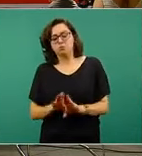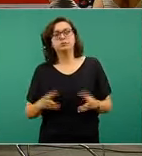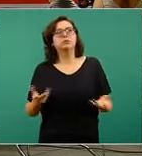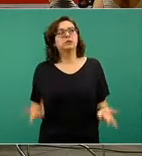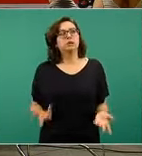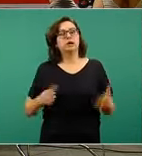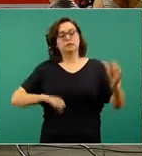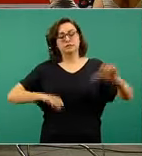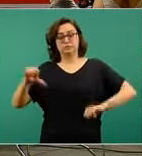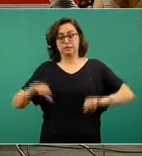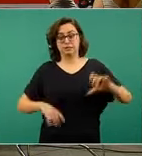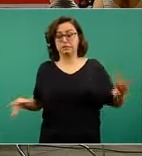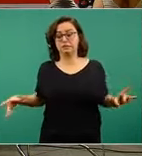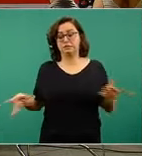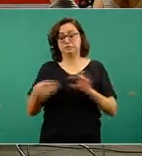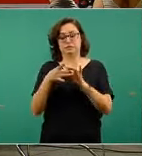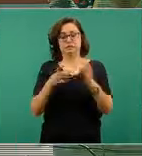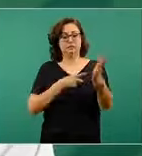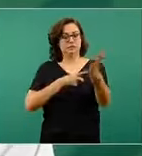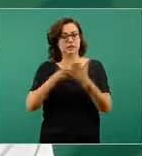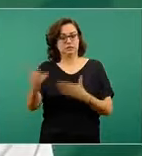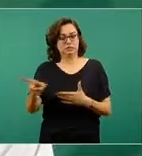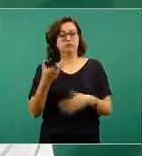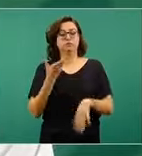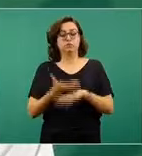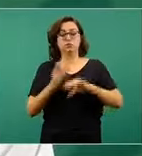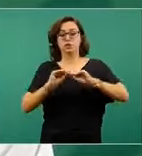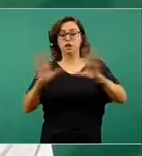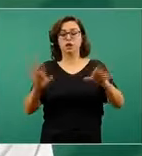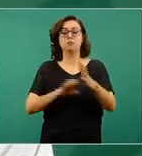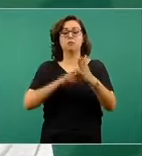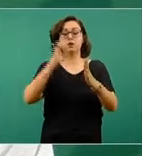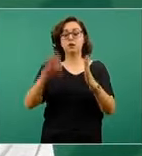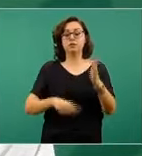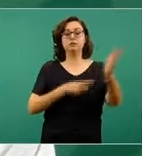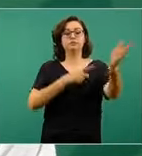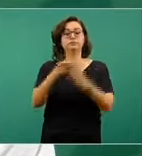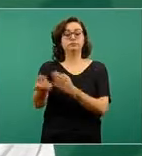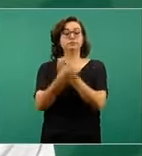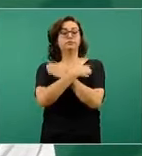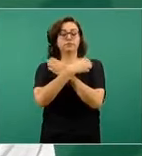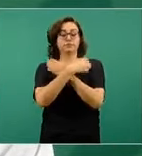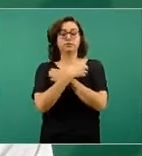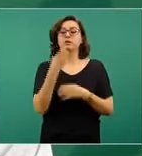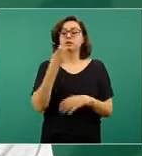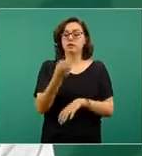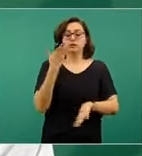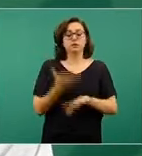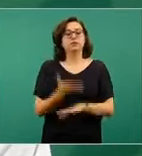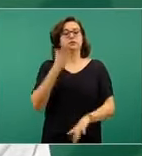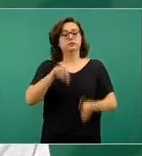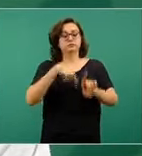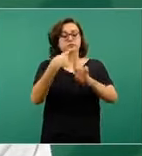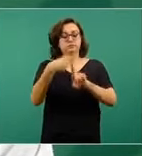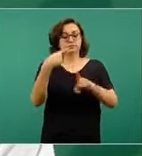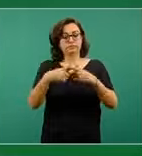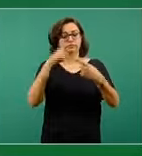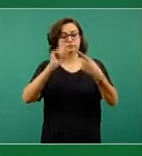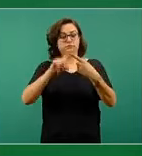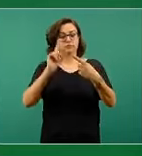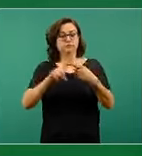derechos explícitos, explícitamente reconocidos, como el derecho a la educación. Entonces, este es un aspecto muy positivo. El otro aspecto